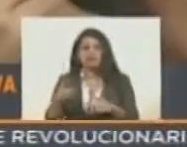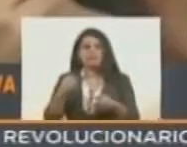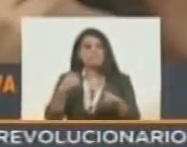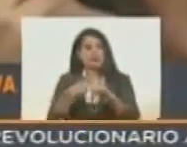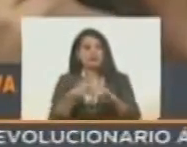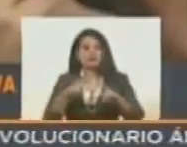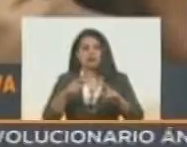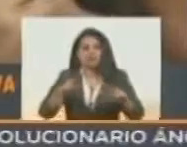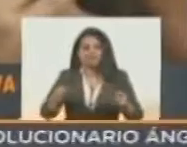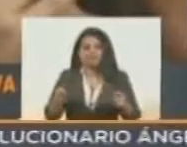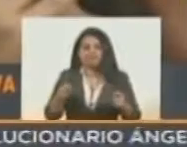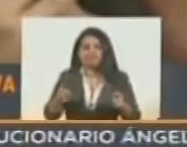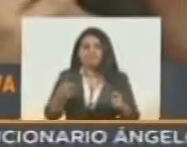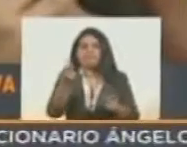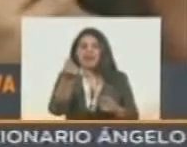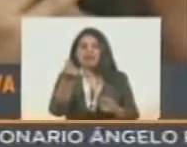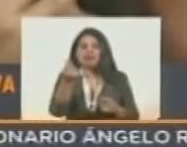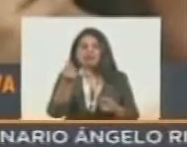de precios,